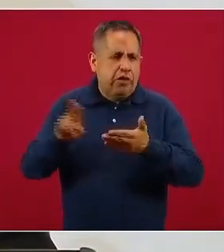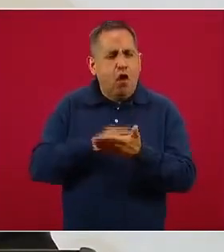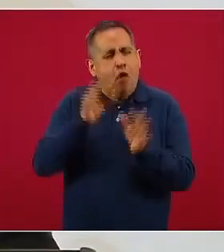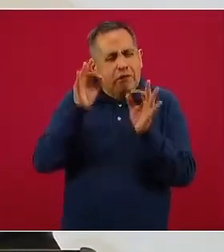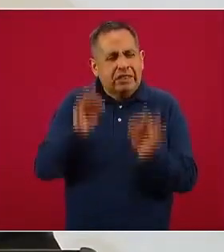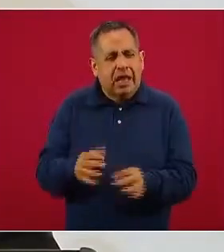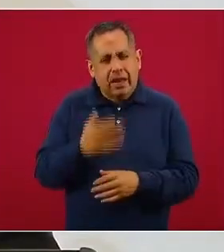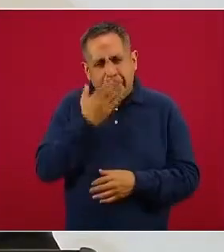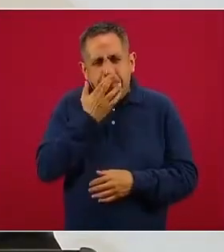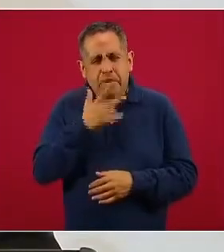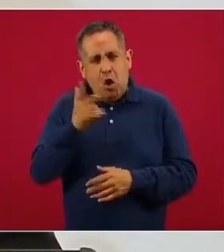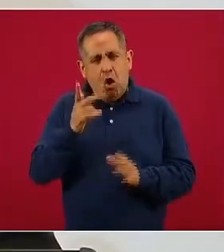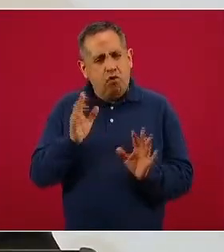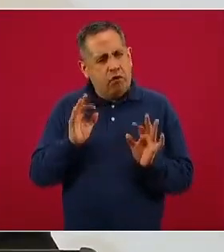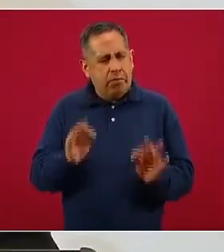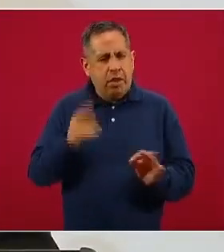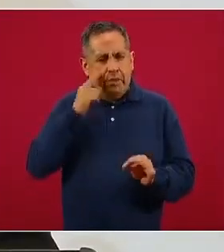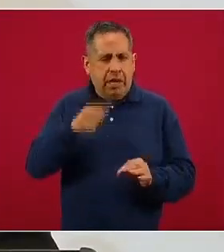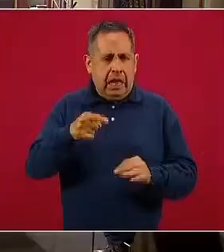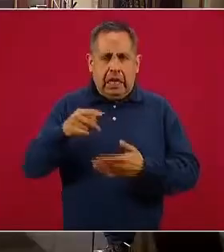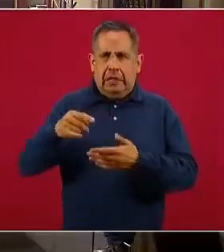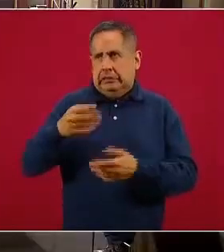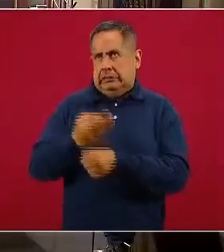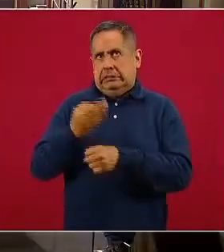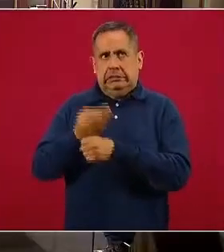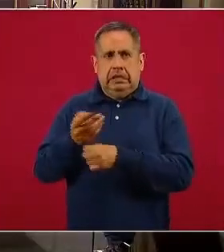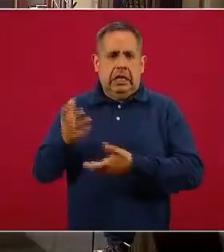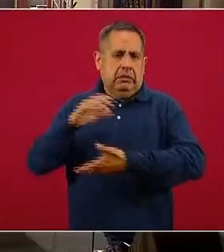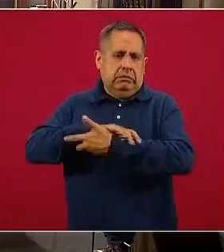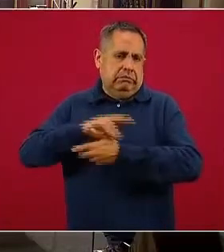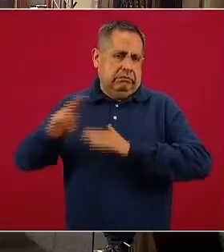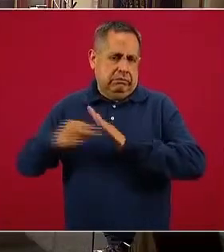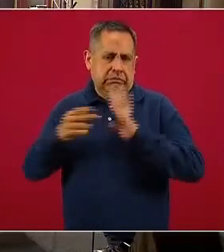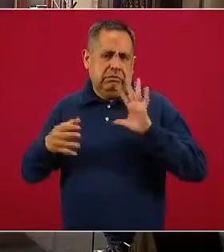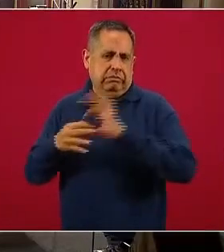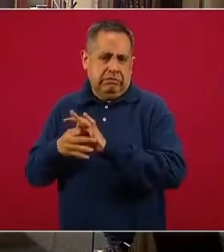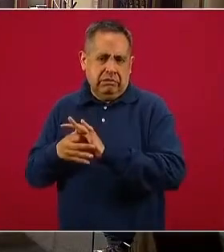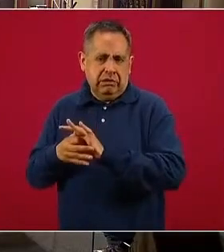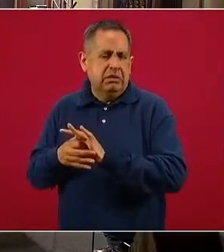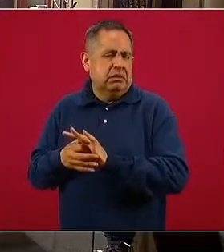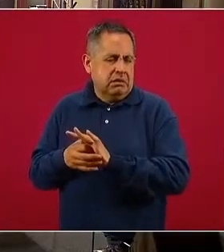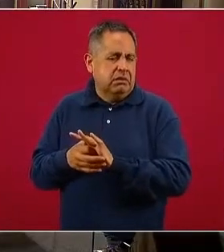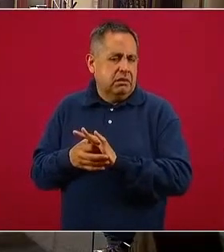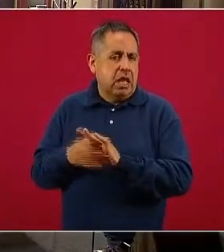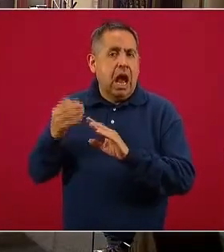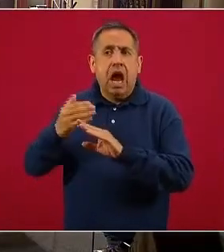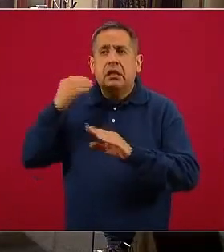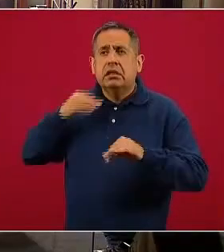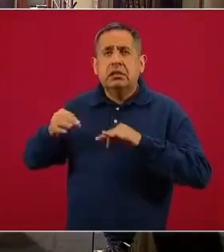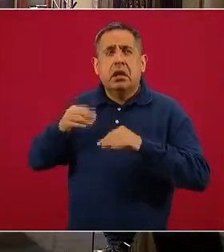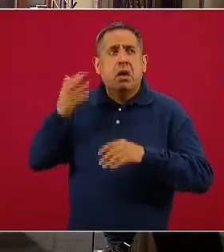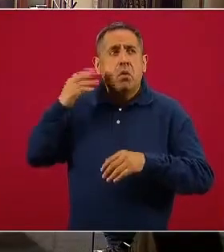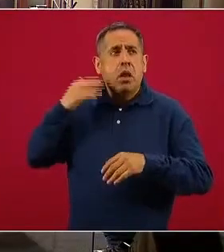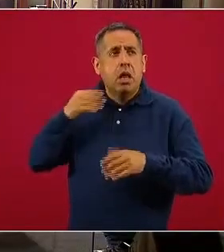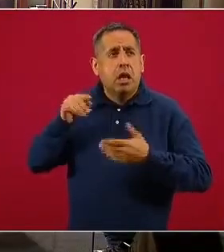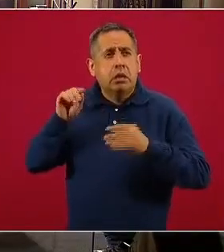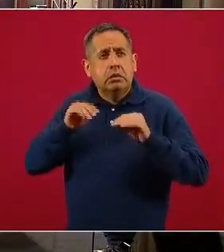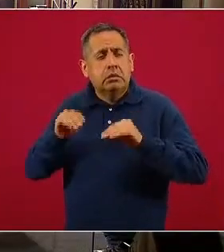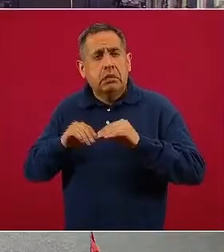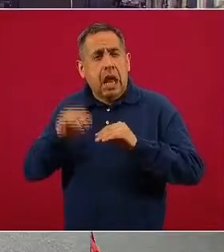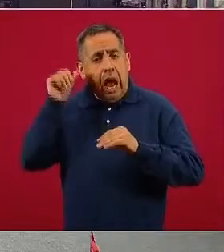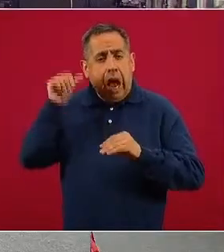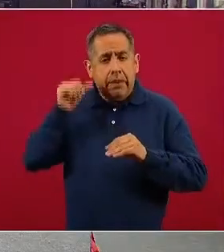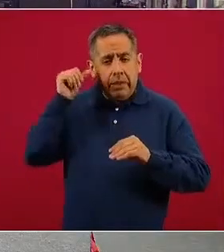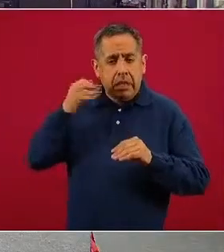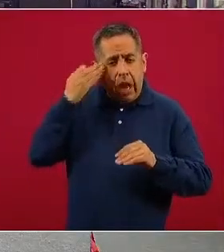manera oficial, formal, en este convenio de adhesión que está, este convenio lo trabajamos en abril ¿no? O sea que llevamos